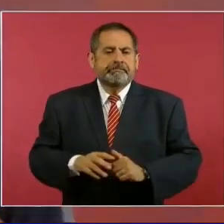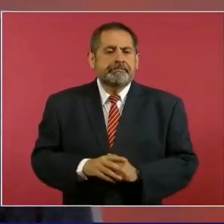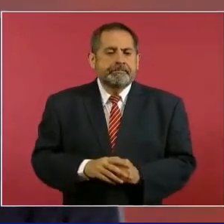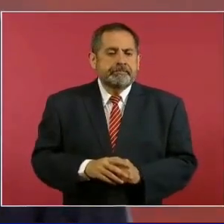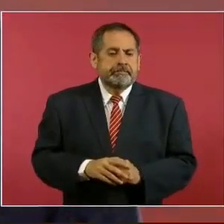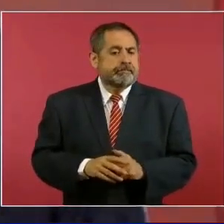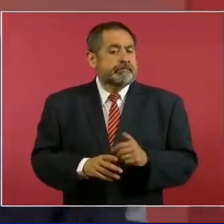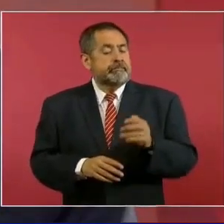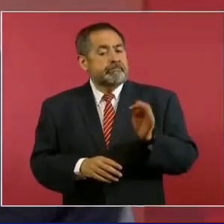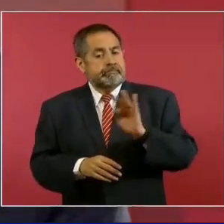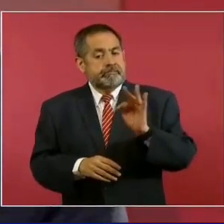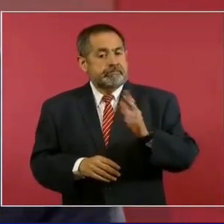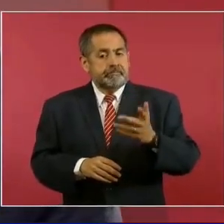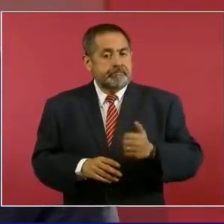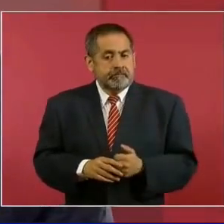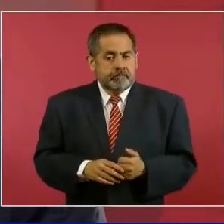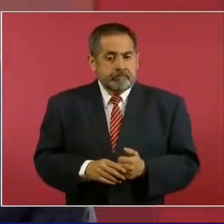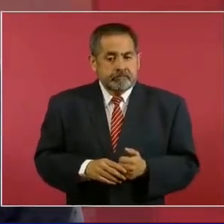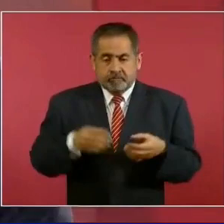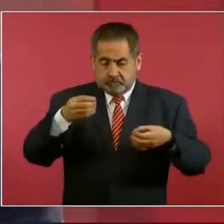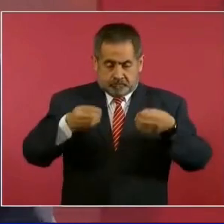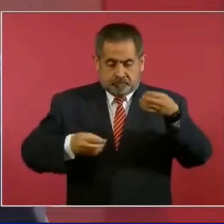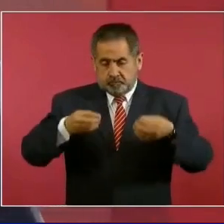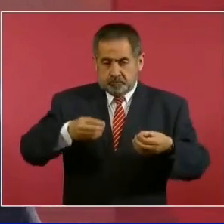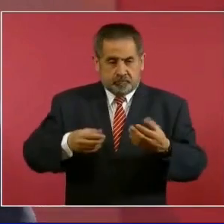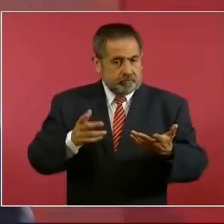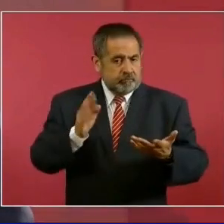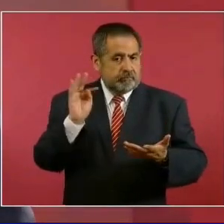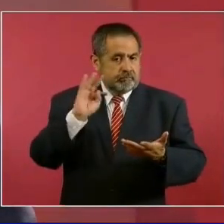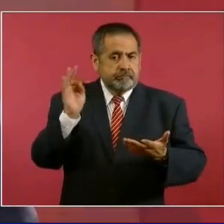porque puede ser que el juez,